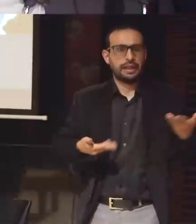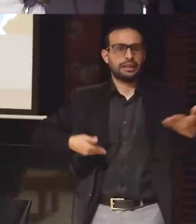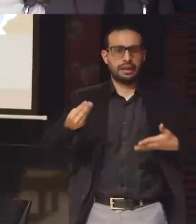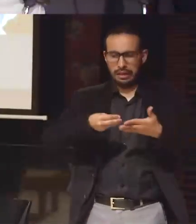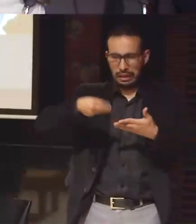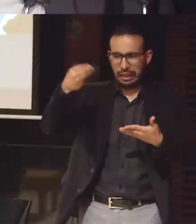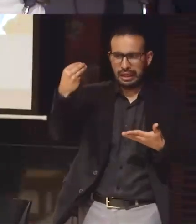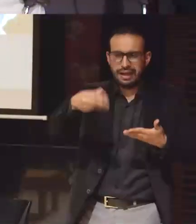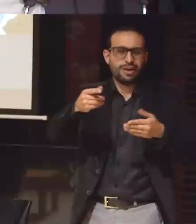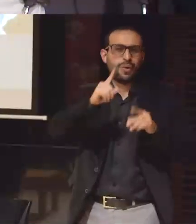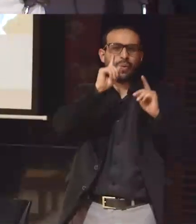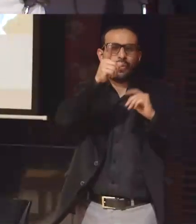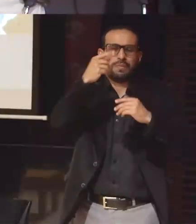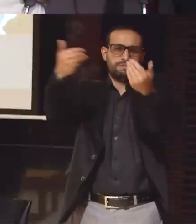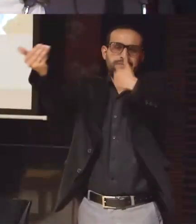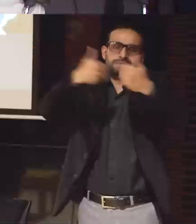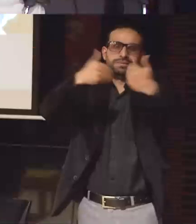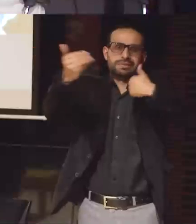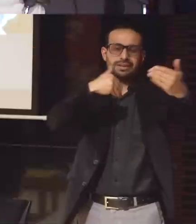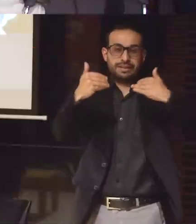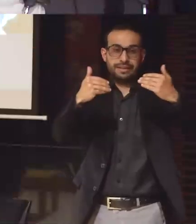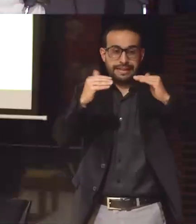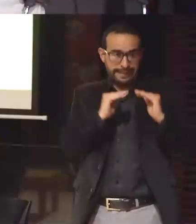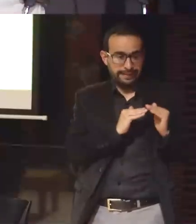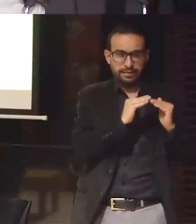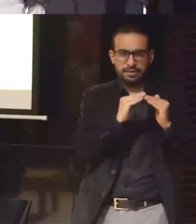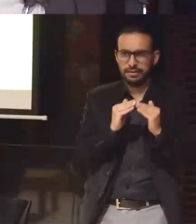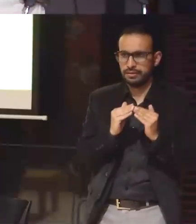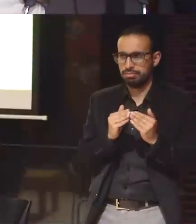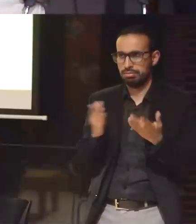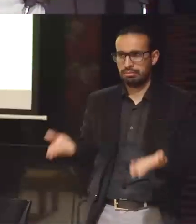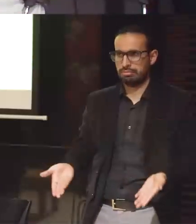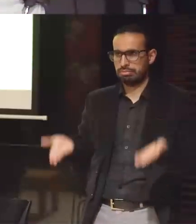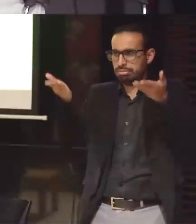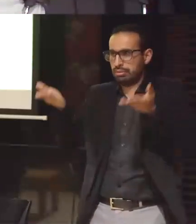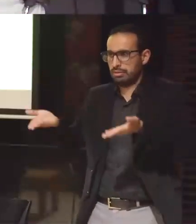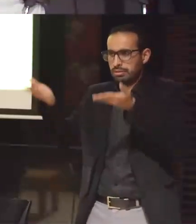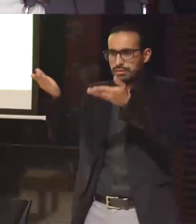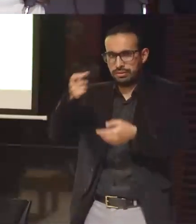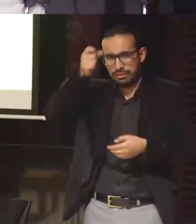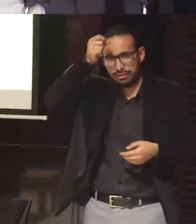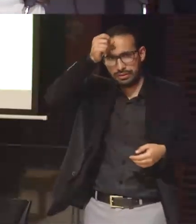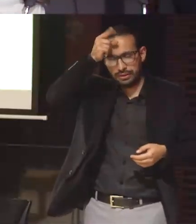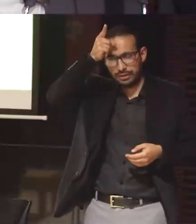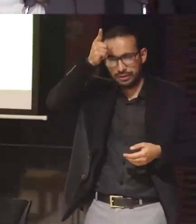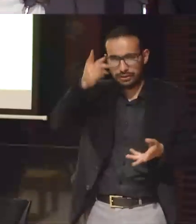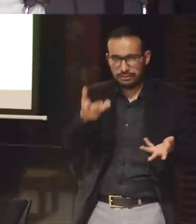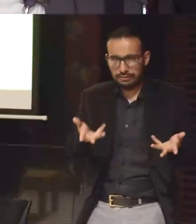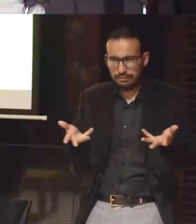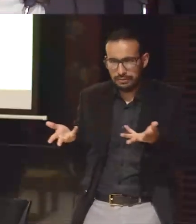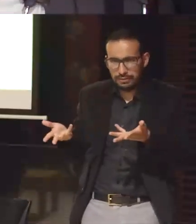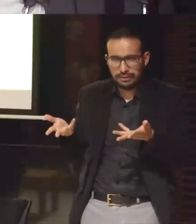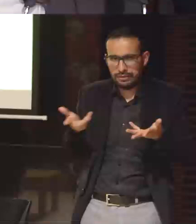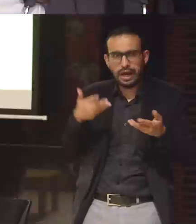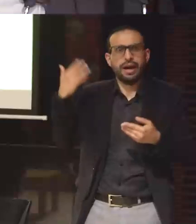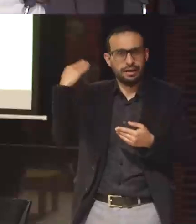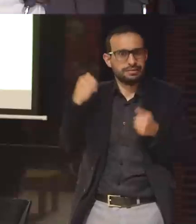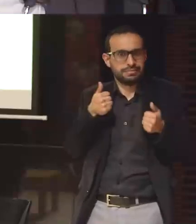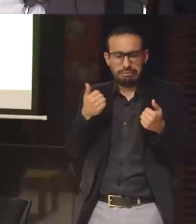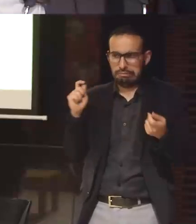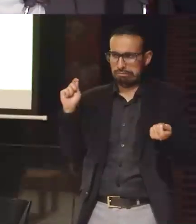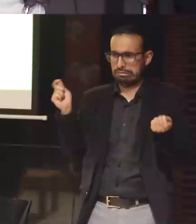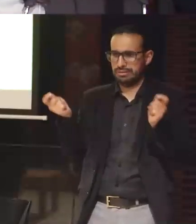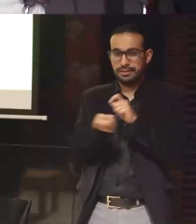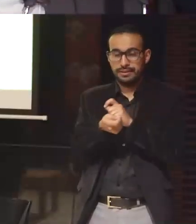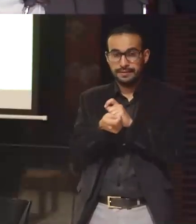el que vive ahí termina siendo como medio fregado, porque le toca enfrentar unas dinámicas diferentes a las que estaba acostumbrado. Para